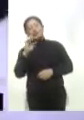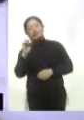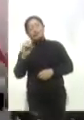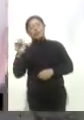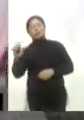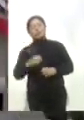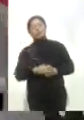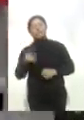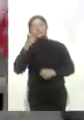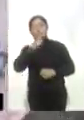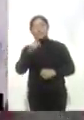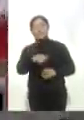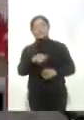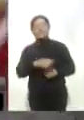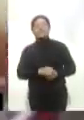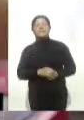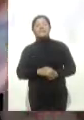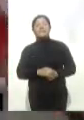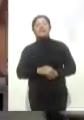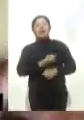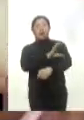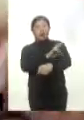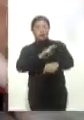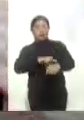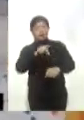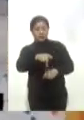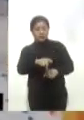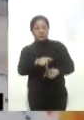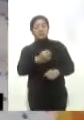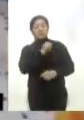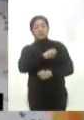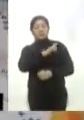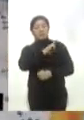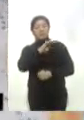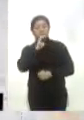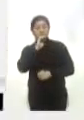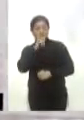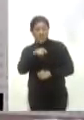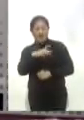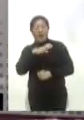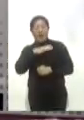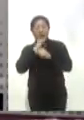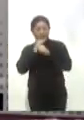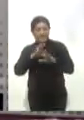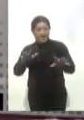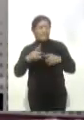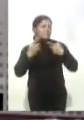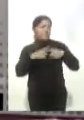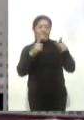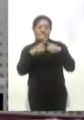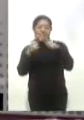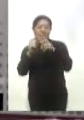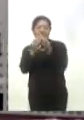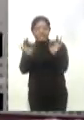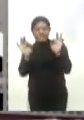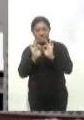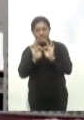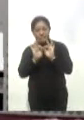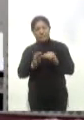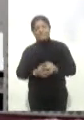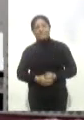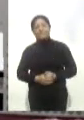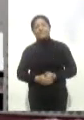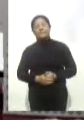de Salud Materna y Perinatal lleva a cabo la difusión por diversos medios. Tenemos trabajando con nosotros